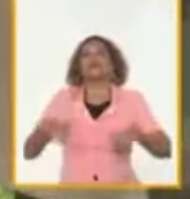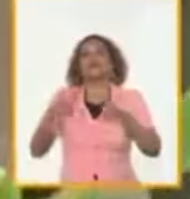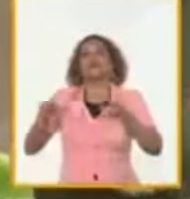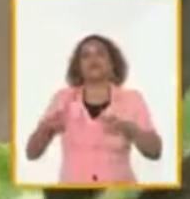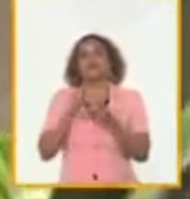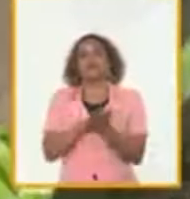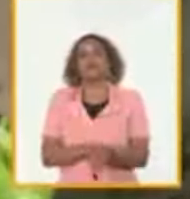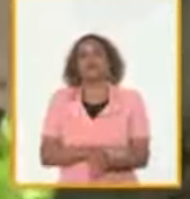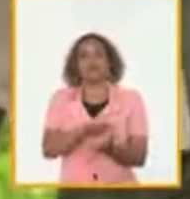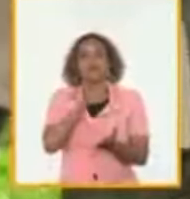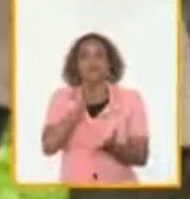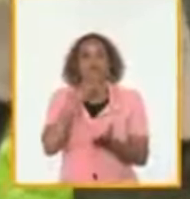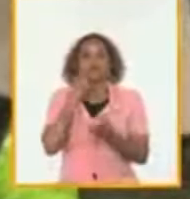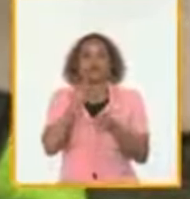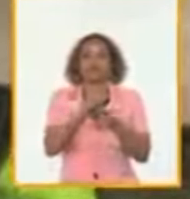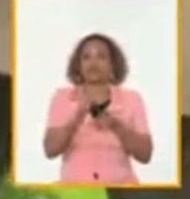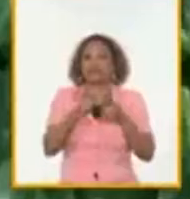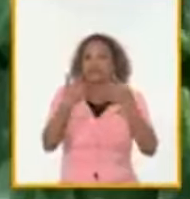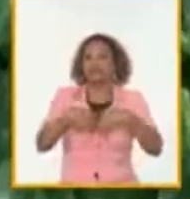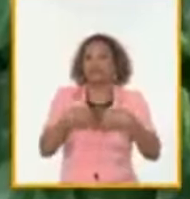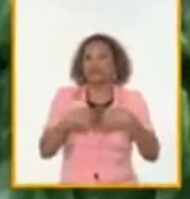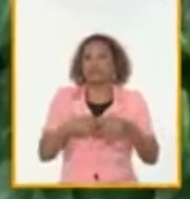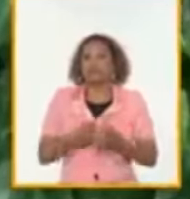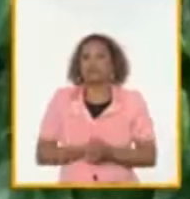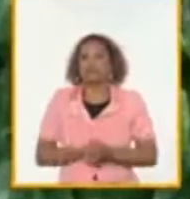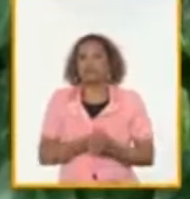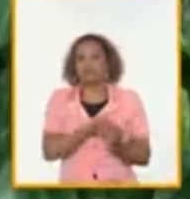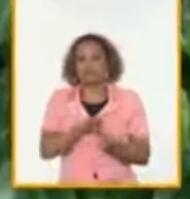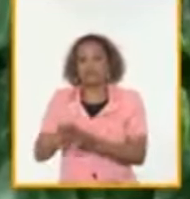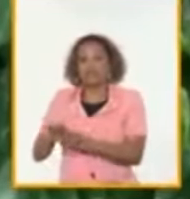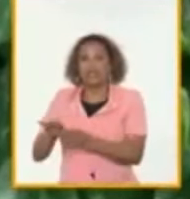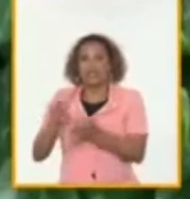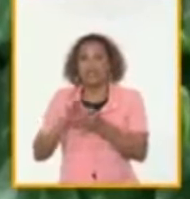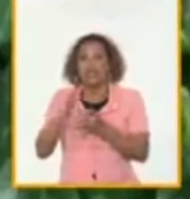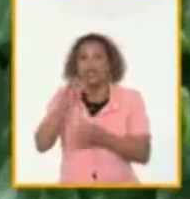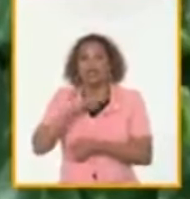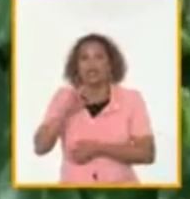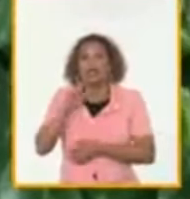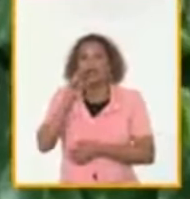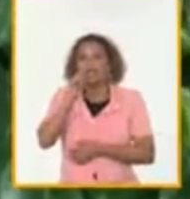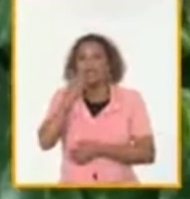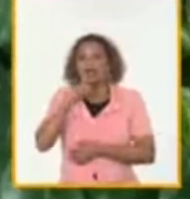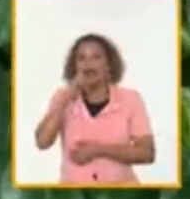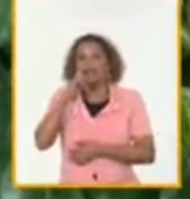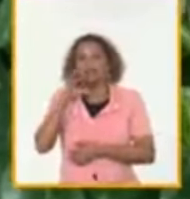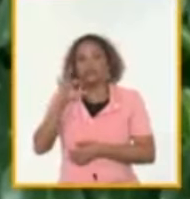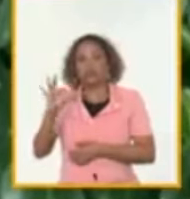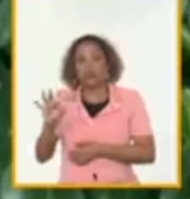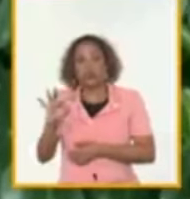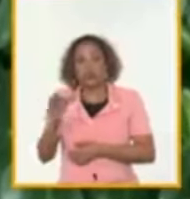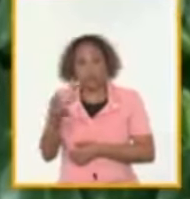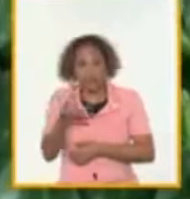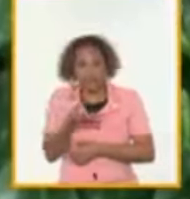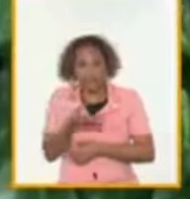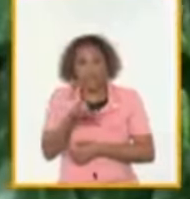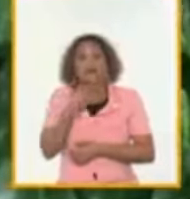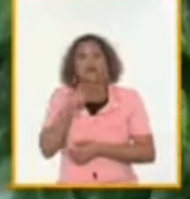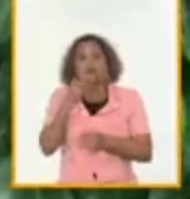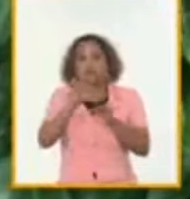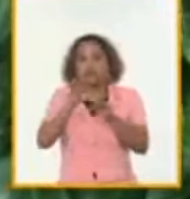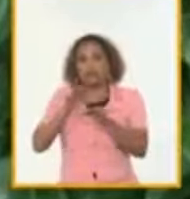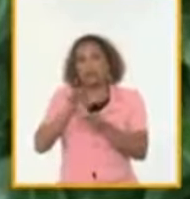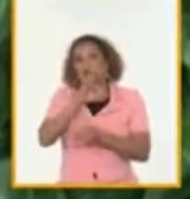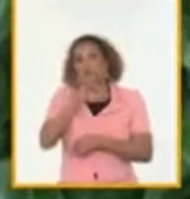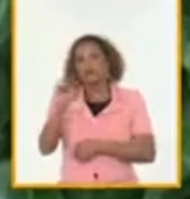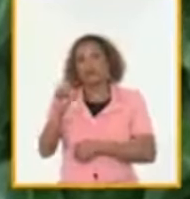compromisos productivos en el galbano tuve buenos resultados porque sembramos más o menos unas 80